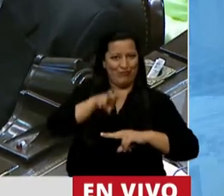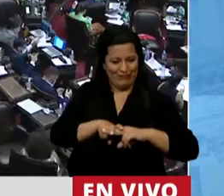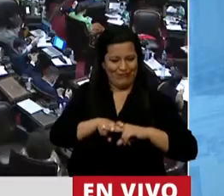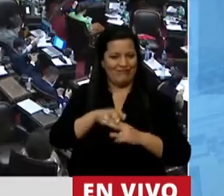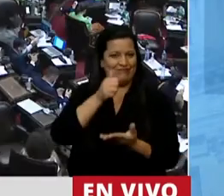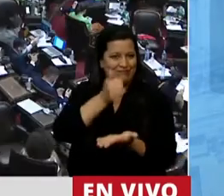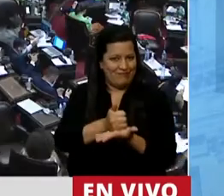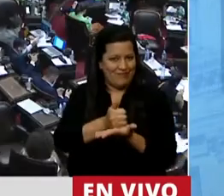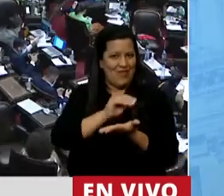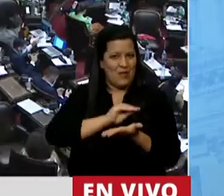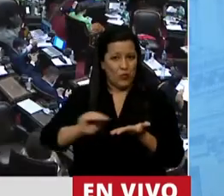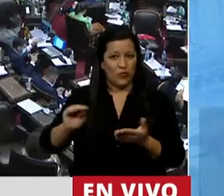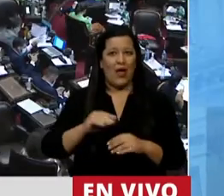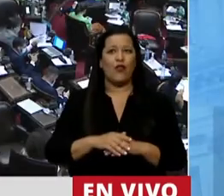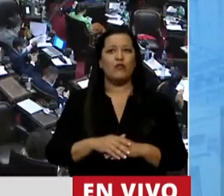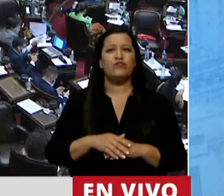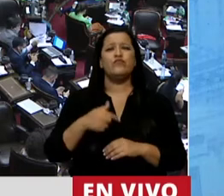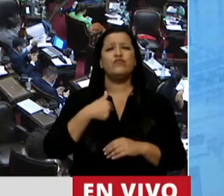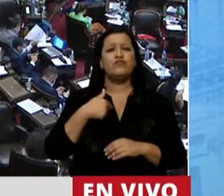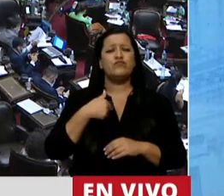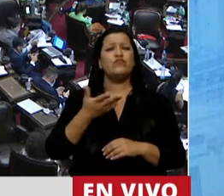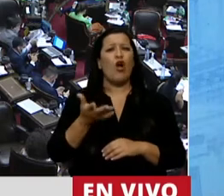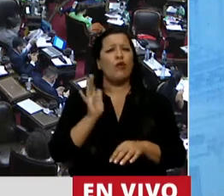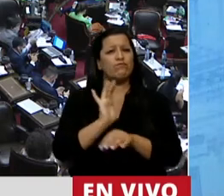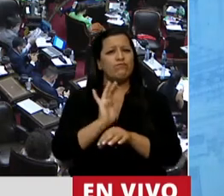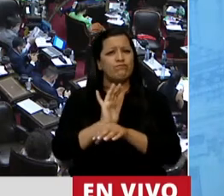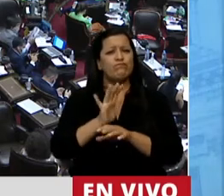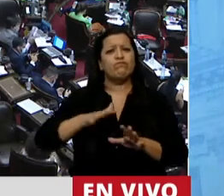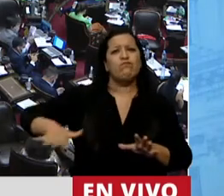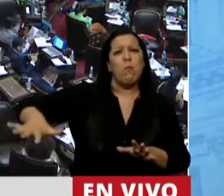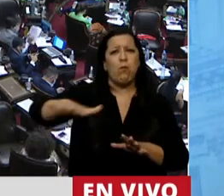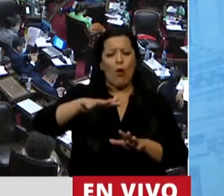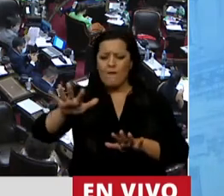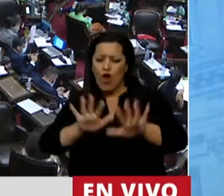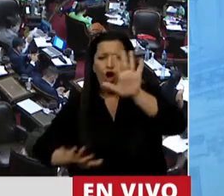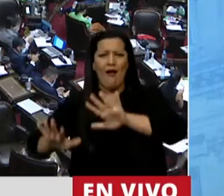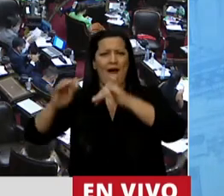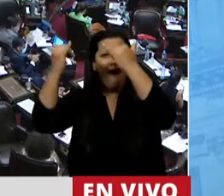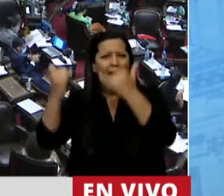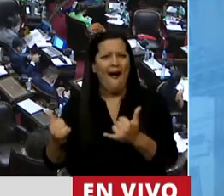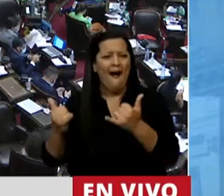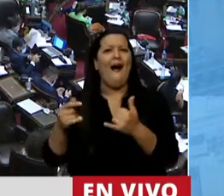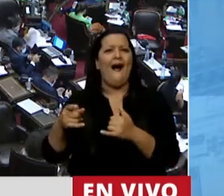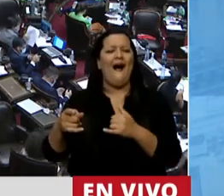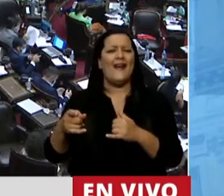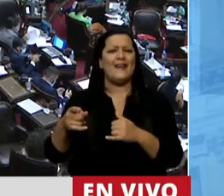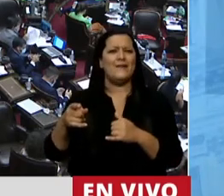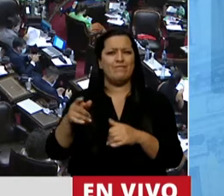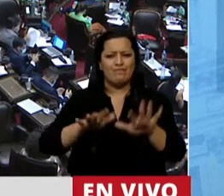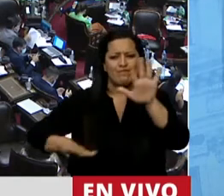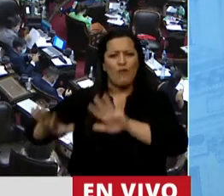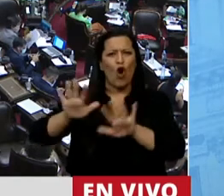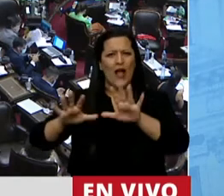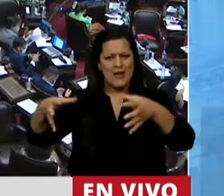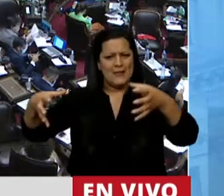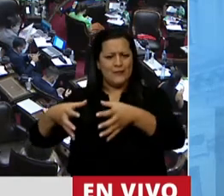tratar de expresar a una porción de ese pueblo organizado, a una porción de ese pueblo organizado que son